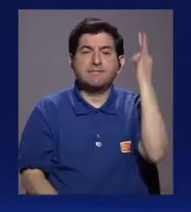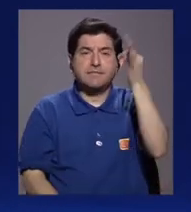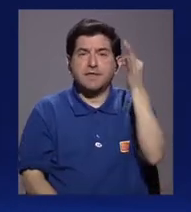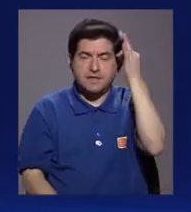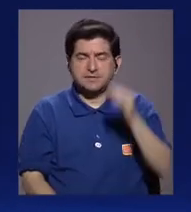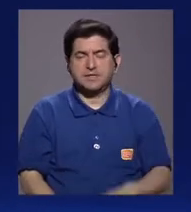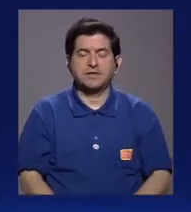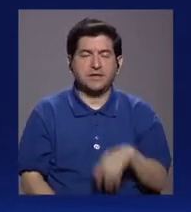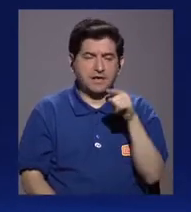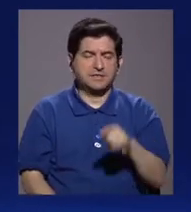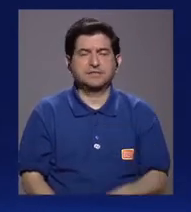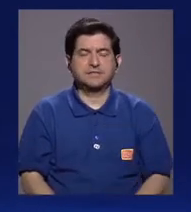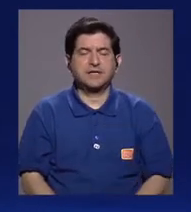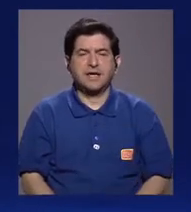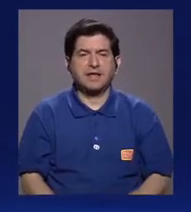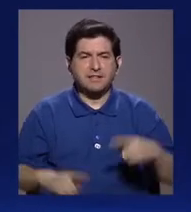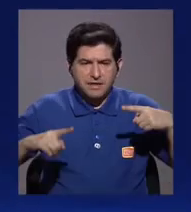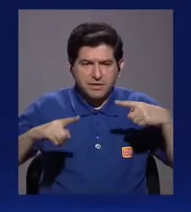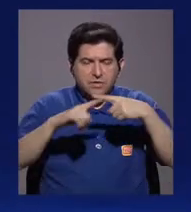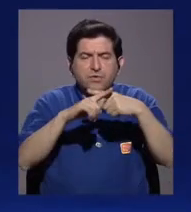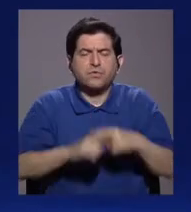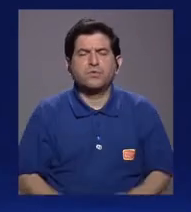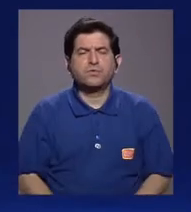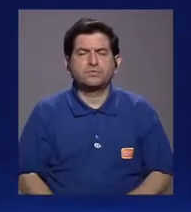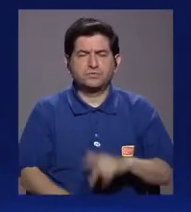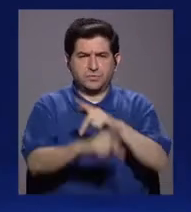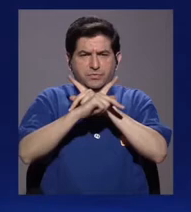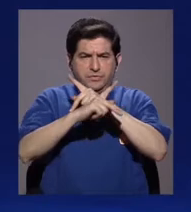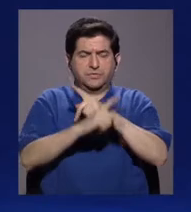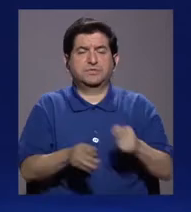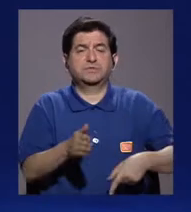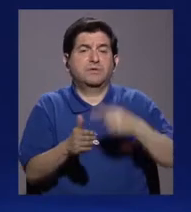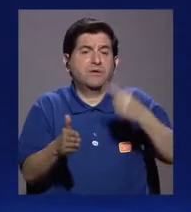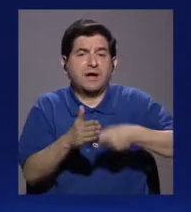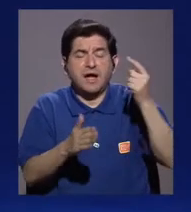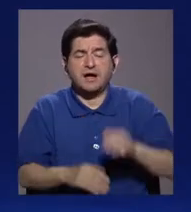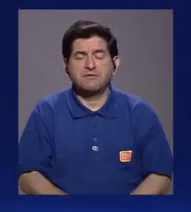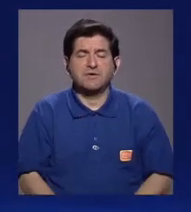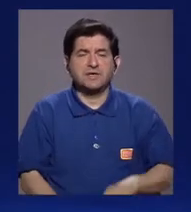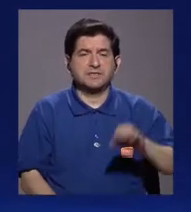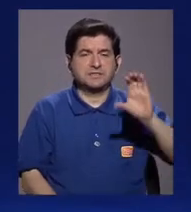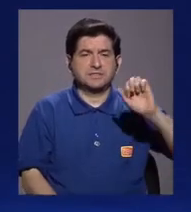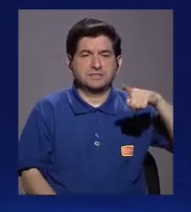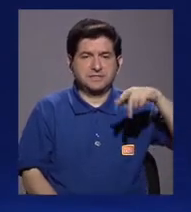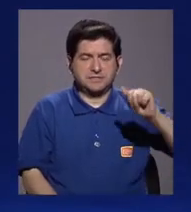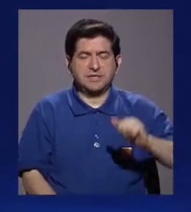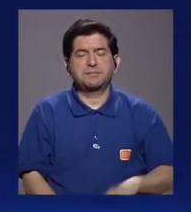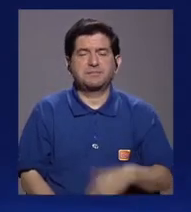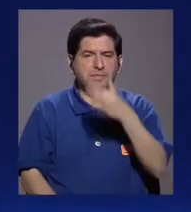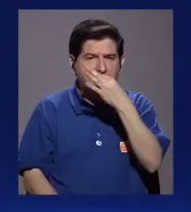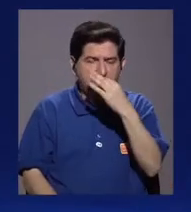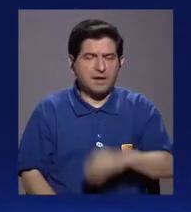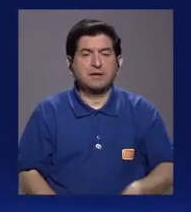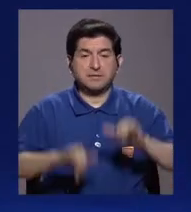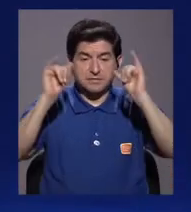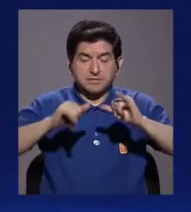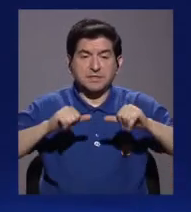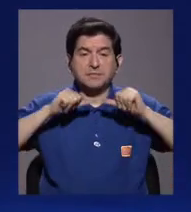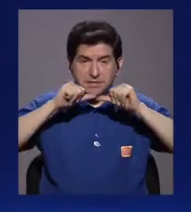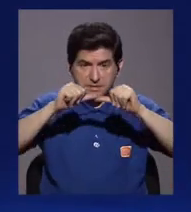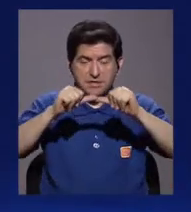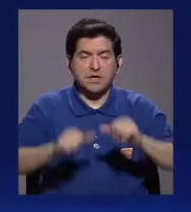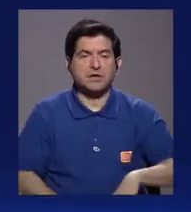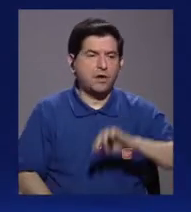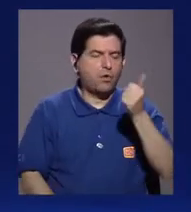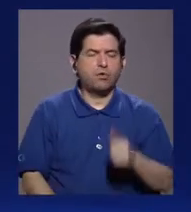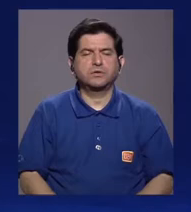llama una teoría de cros inmunidad y bert tratar de explicar por qué a veces cepas de influenza coexisten y porque hay algunas